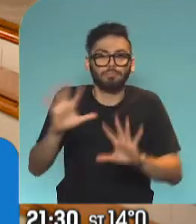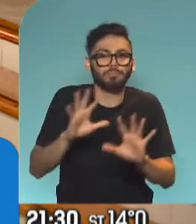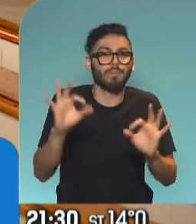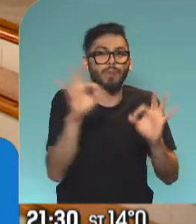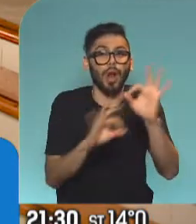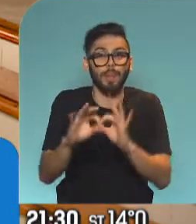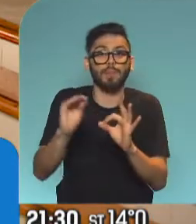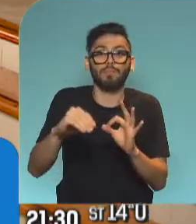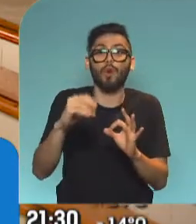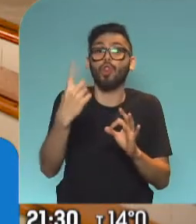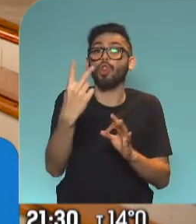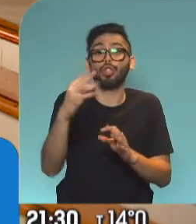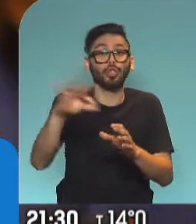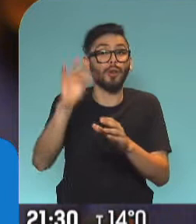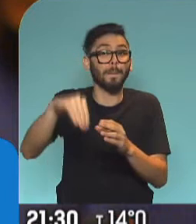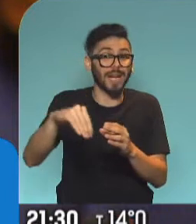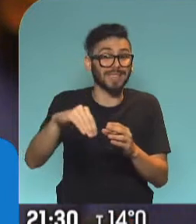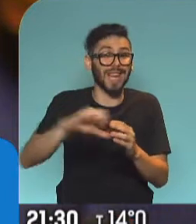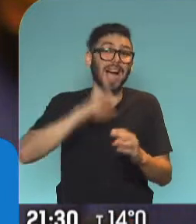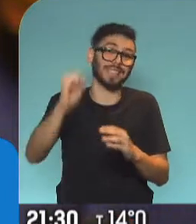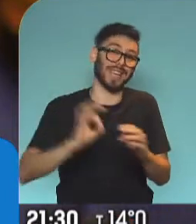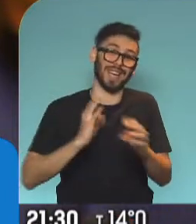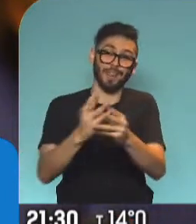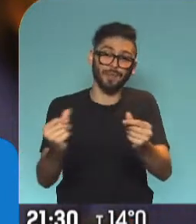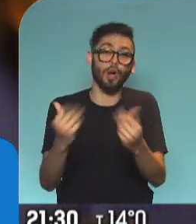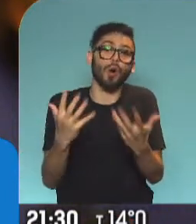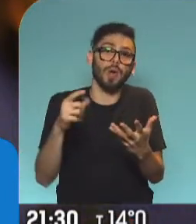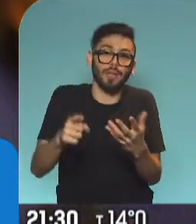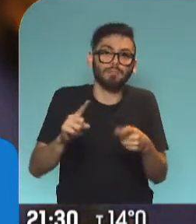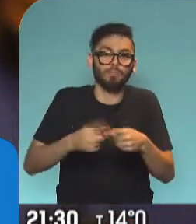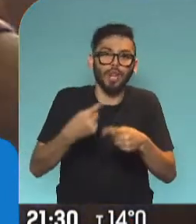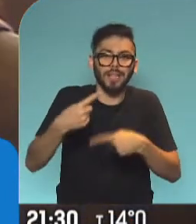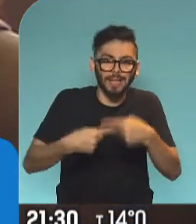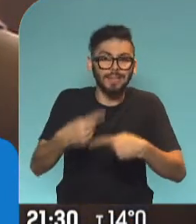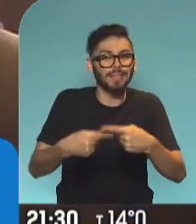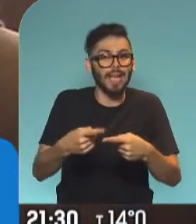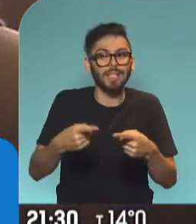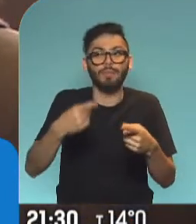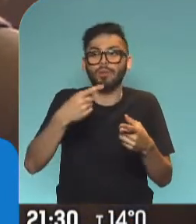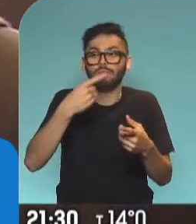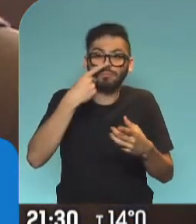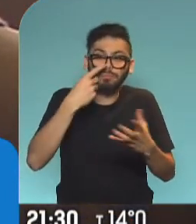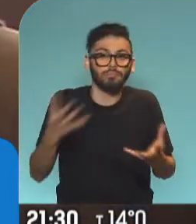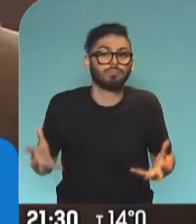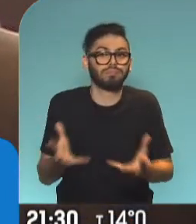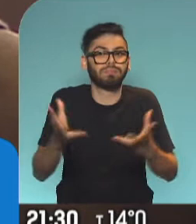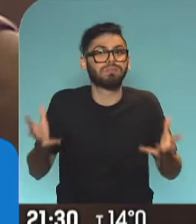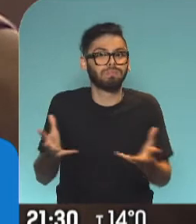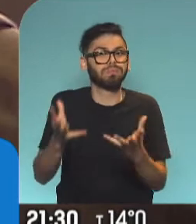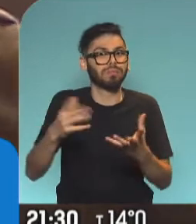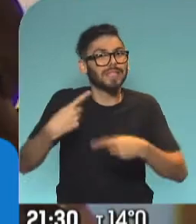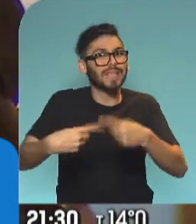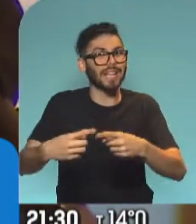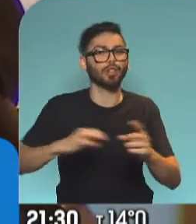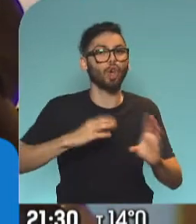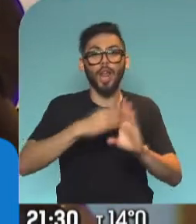sorteos más de aquí a fin de año. Y por supuesto seguir con esta política, con este incentivo permanentemente, digamos, durante todo